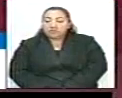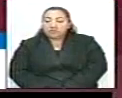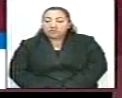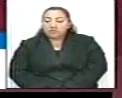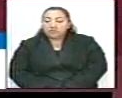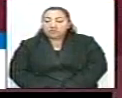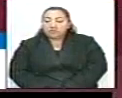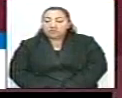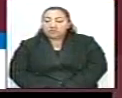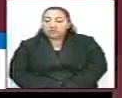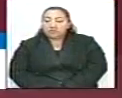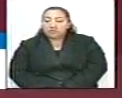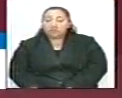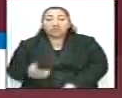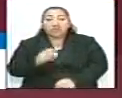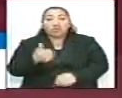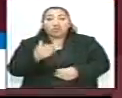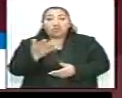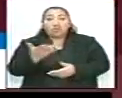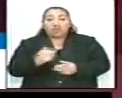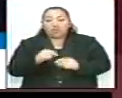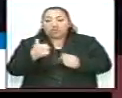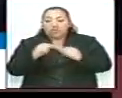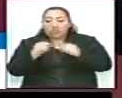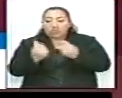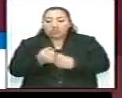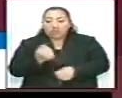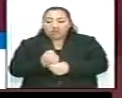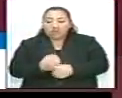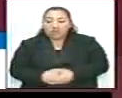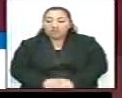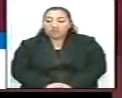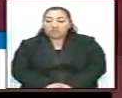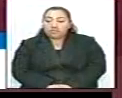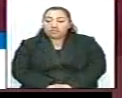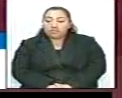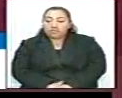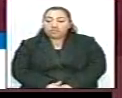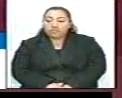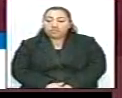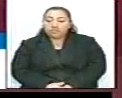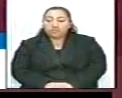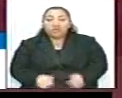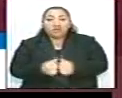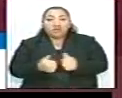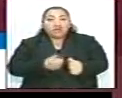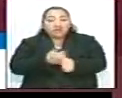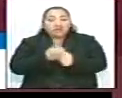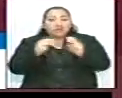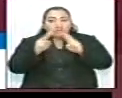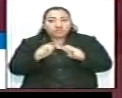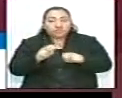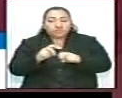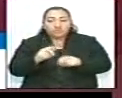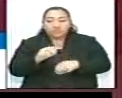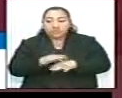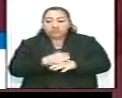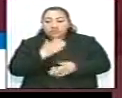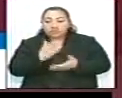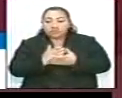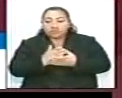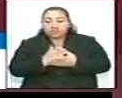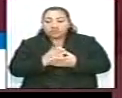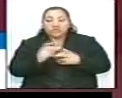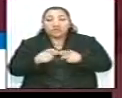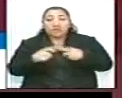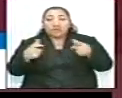Víctor Álvarez, tenemos otro pedido para la conformación de otro grupo de trabajo que tiene que ver con el seguimiento y evaluación del estado situacional de las